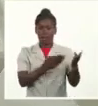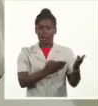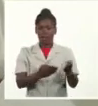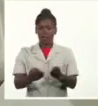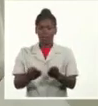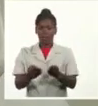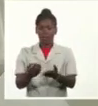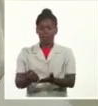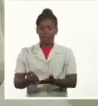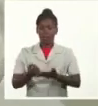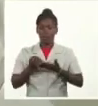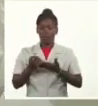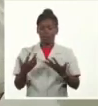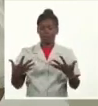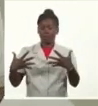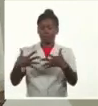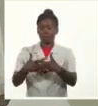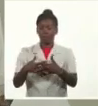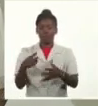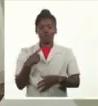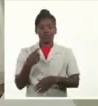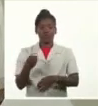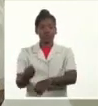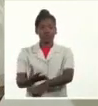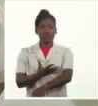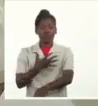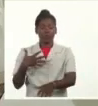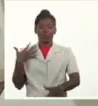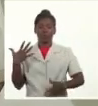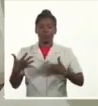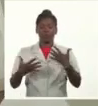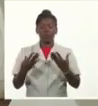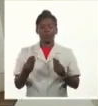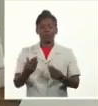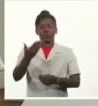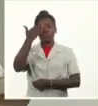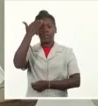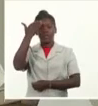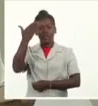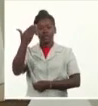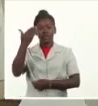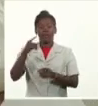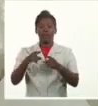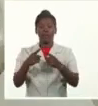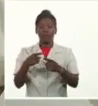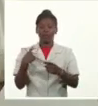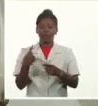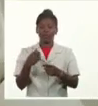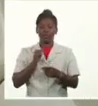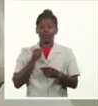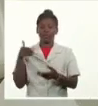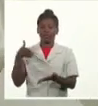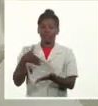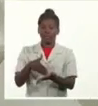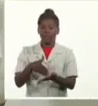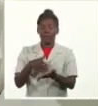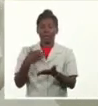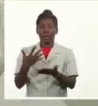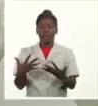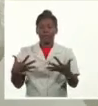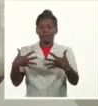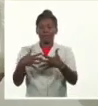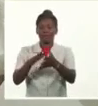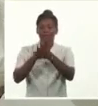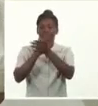Nos enaltece estar acá y gracias por la nueva acogida a los propósitos de reconciliación que